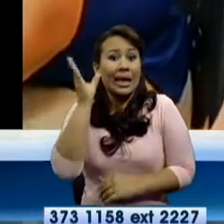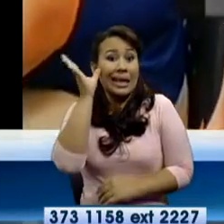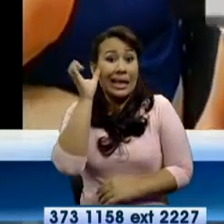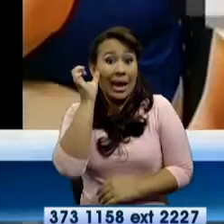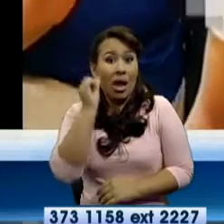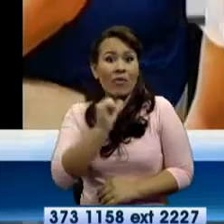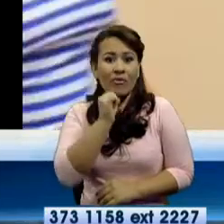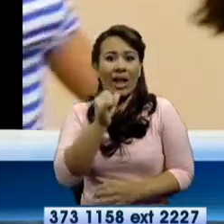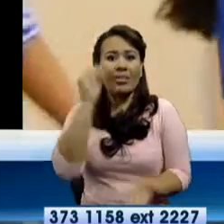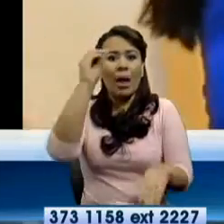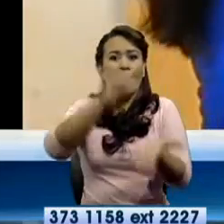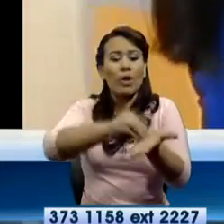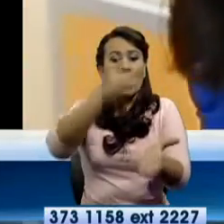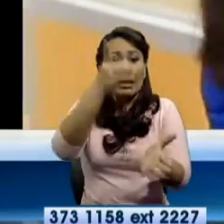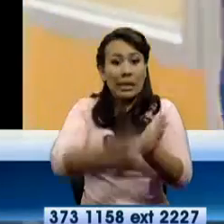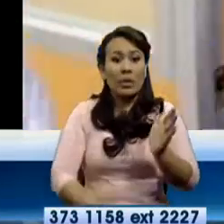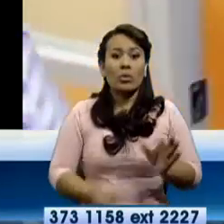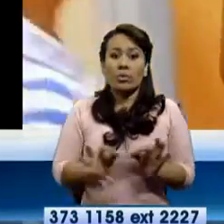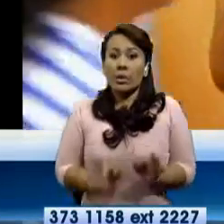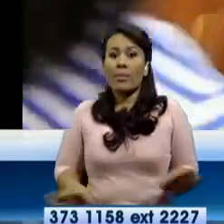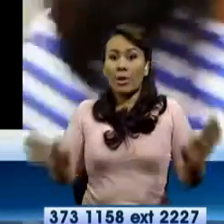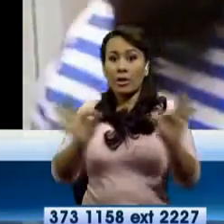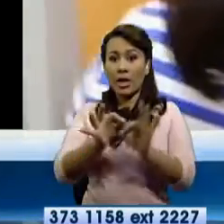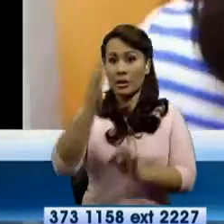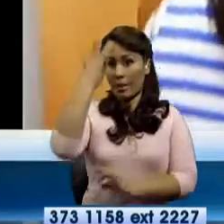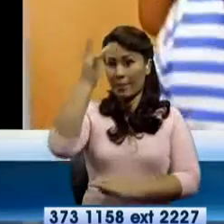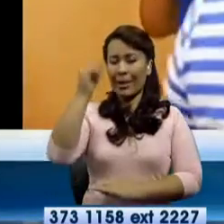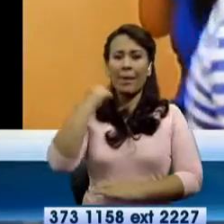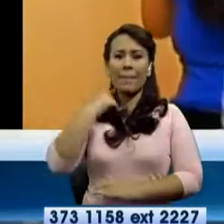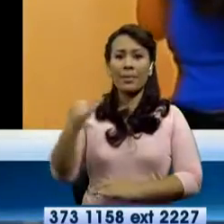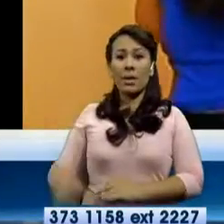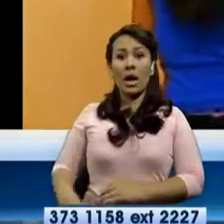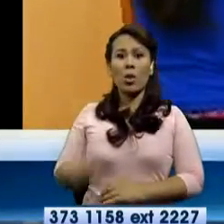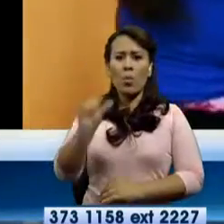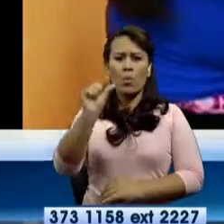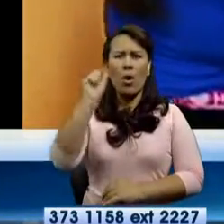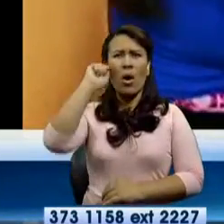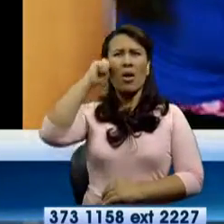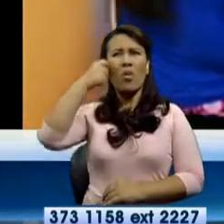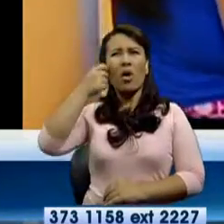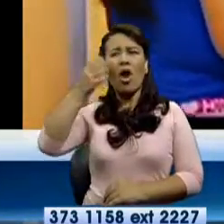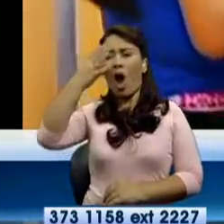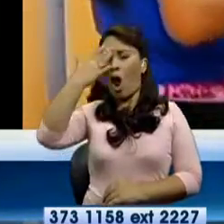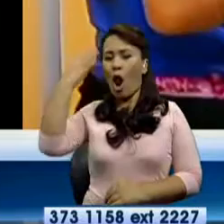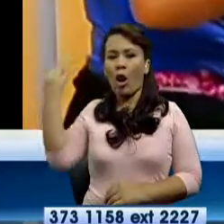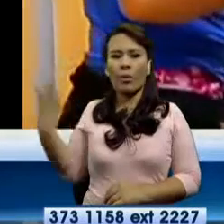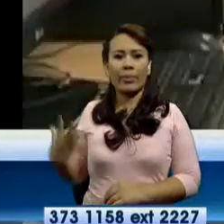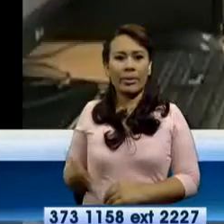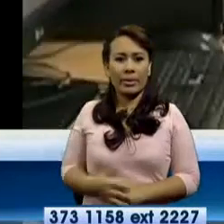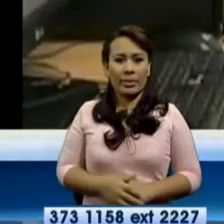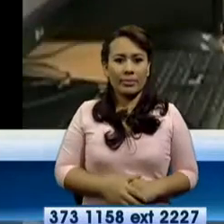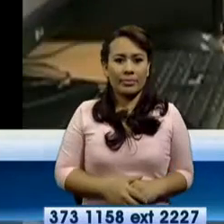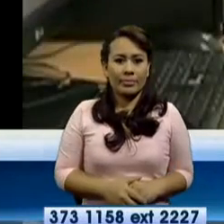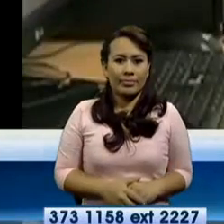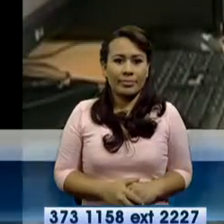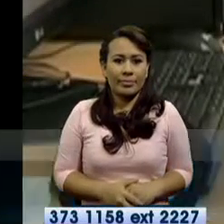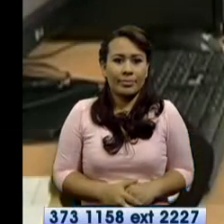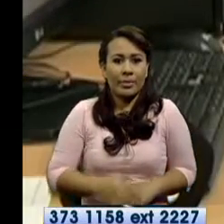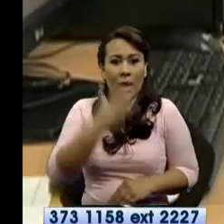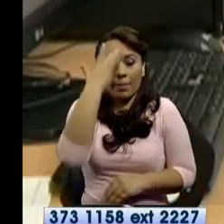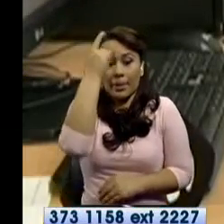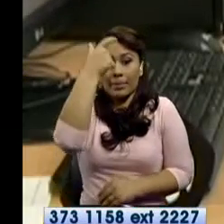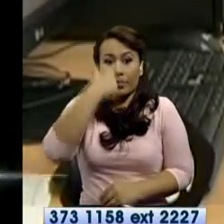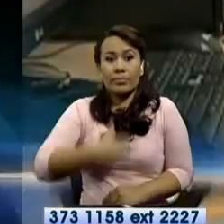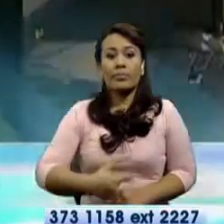no llegan a asentarse. Eso debido a que se pierden por completo los recuerdos de sus victimarios. Bueno, la